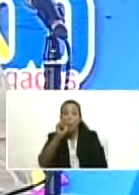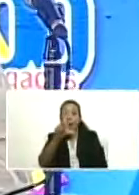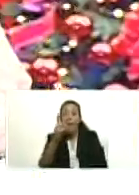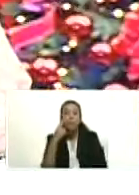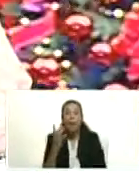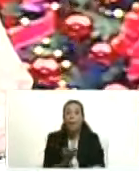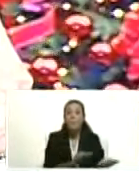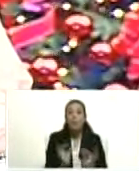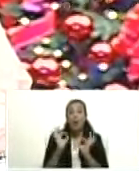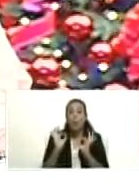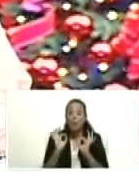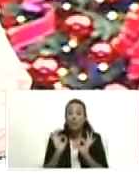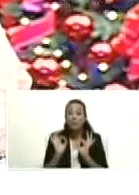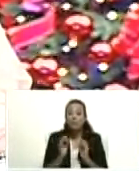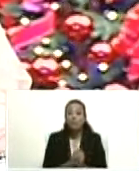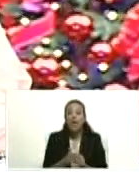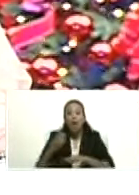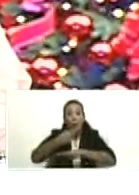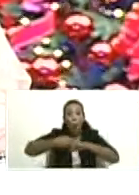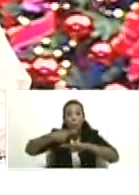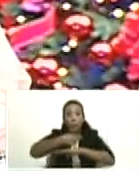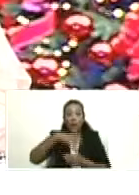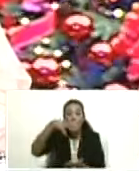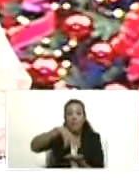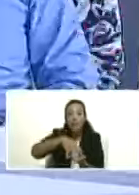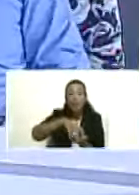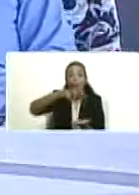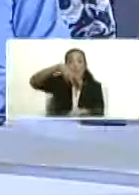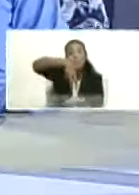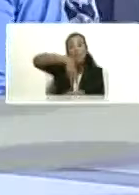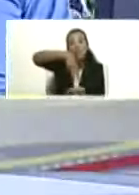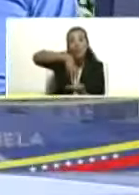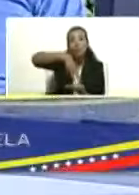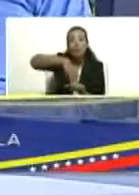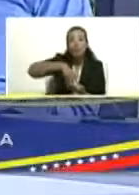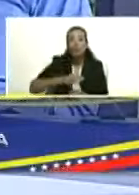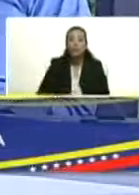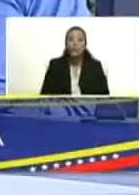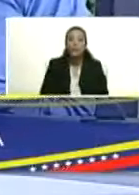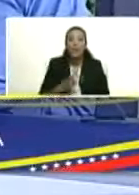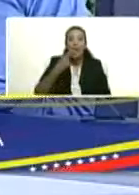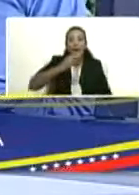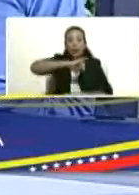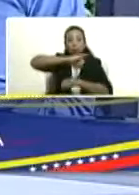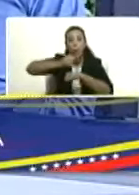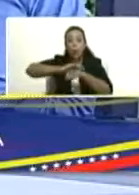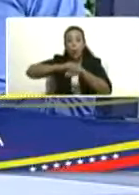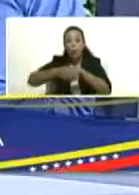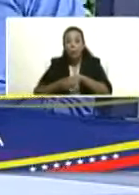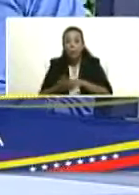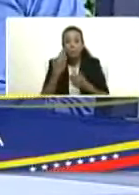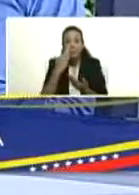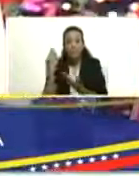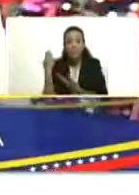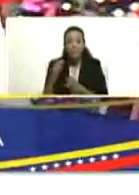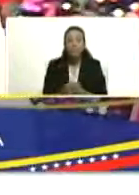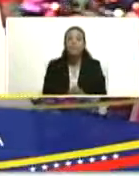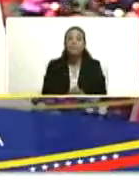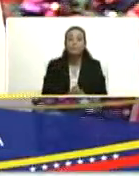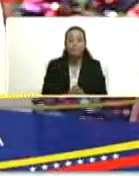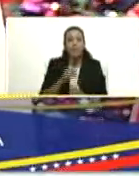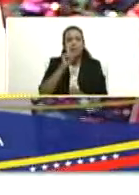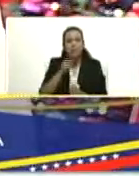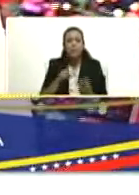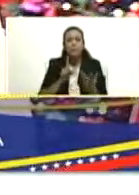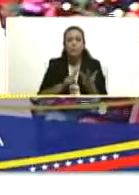Invitado especial tenemos al gobernador del estado Miranda, compañero Héctor Rodríguez Castro,